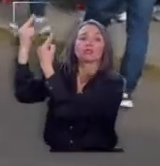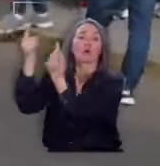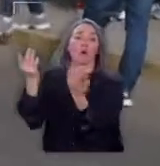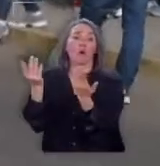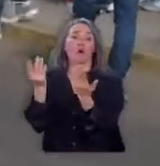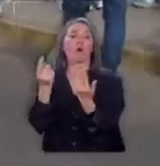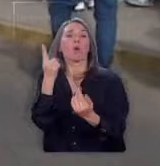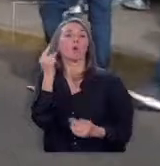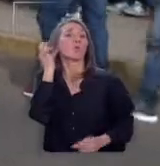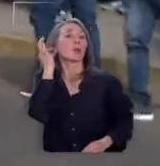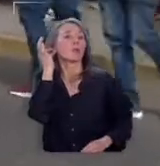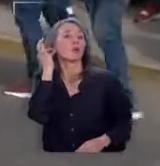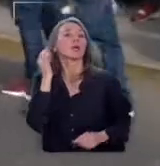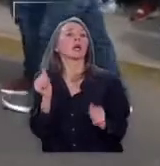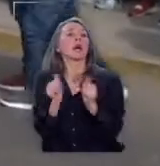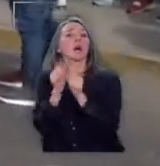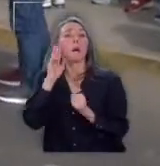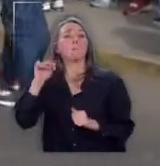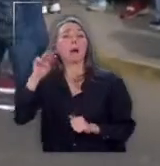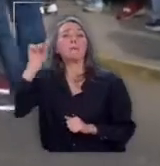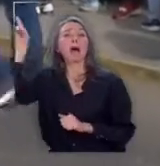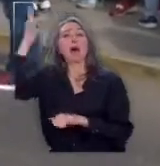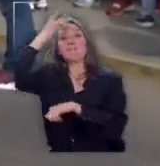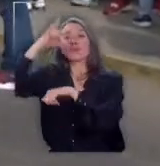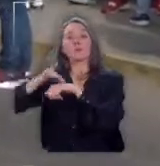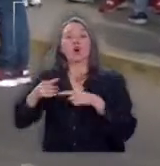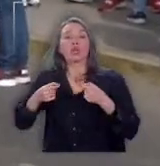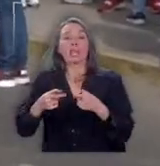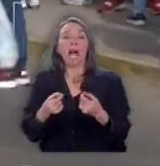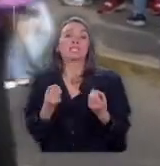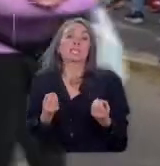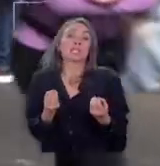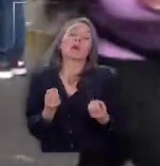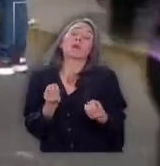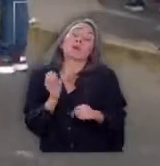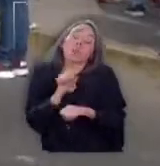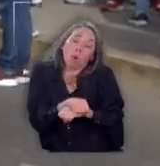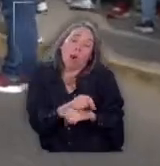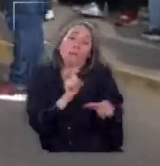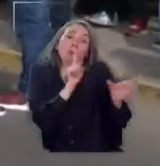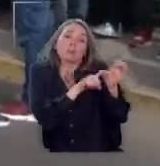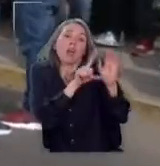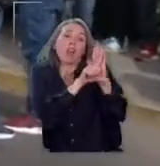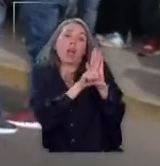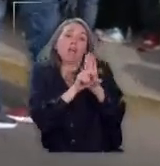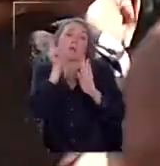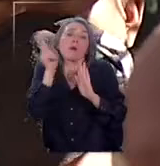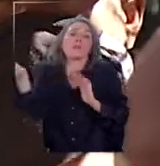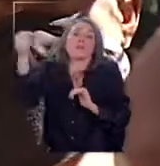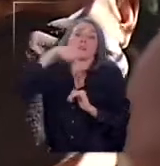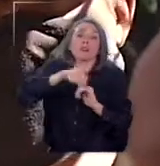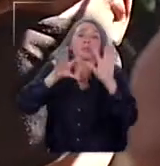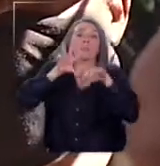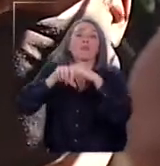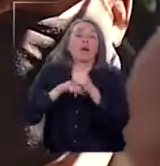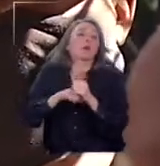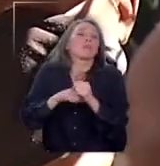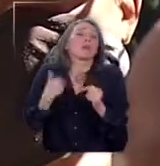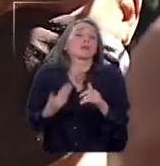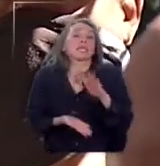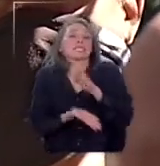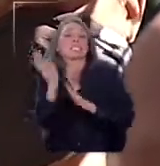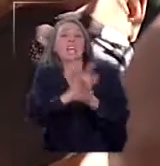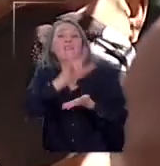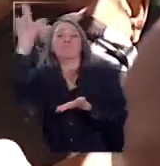decir hay un caso de una niña que tiene con su mamá con cáncer y todo eso que le toca cogerse esa ley porque es de la única forma que esté allá sin pagar fue en el